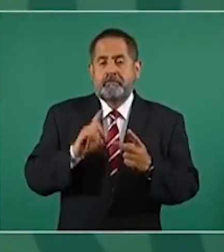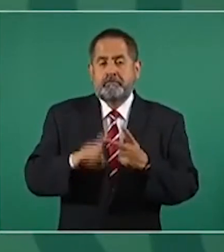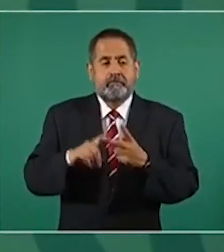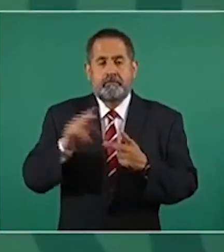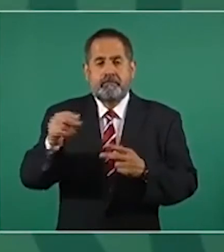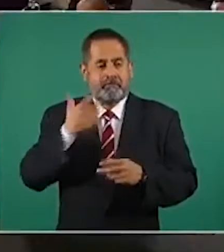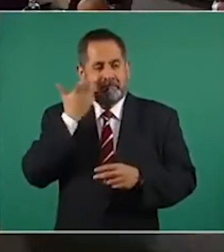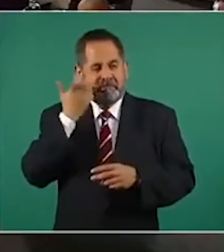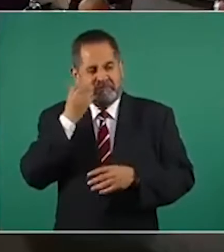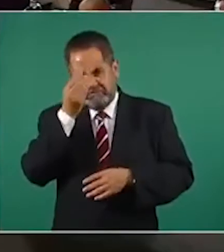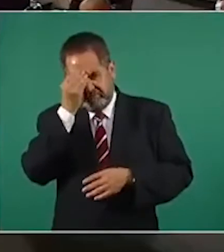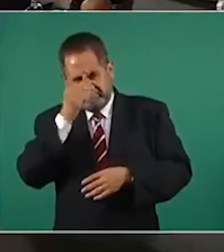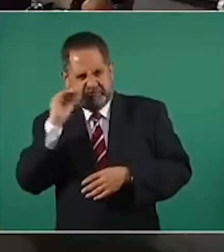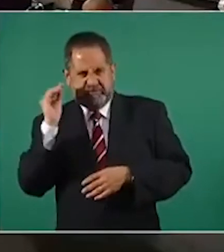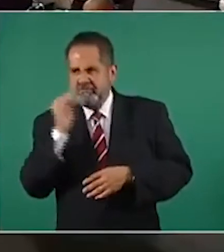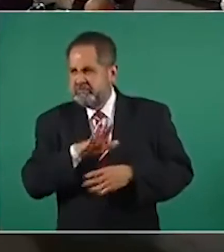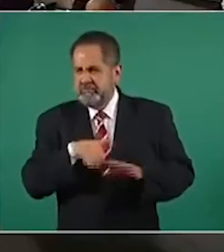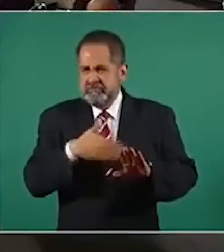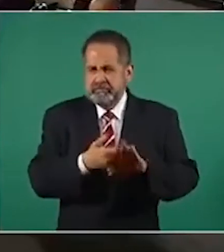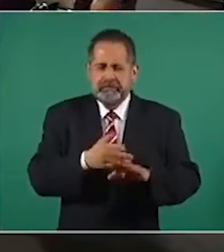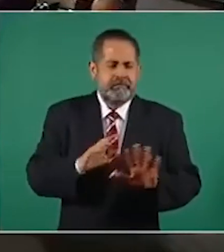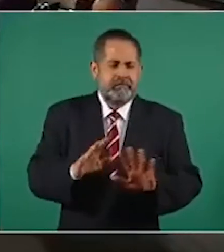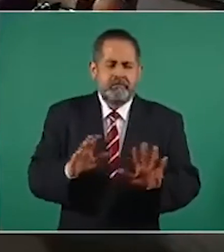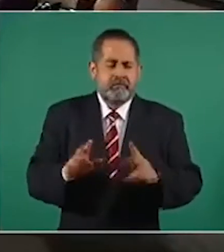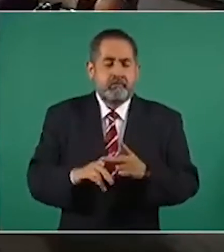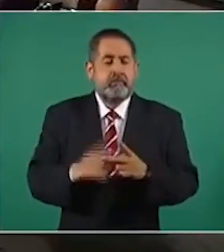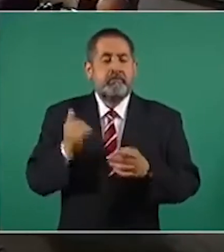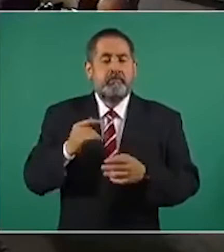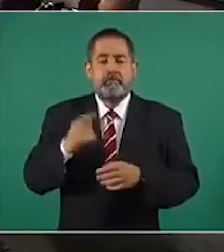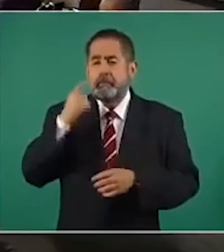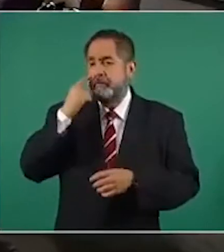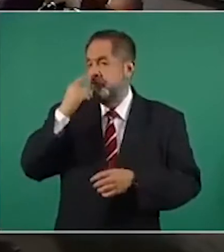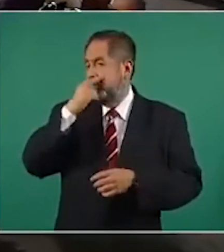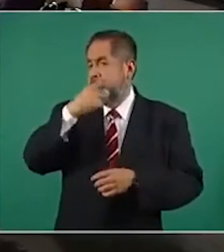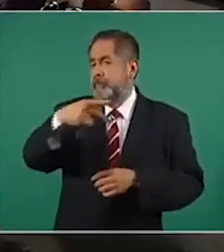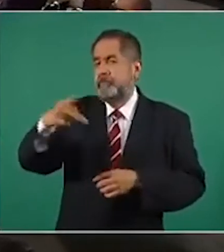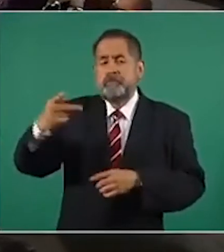que de manera democrática los ciudadanos